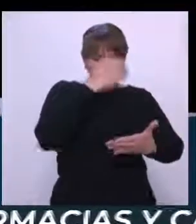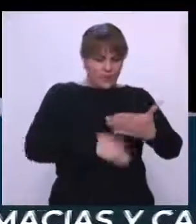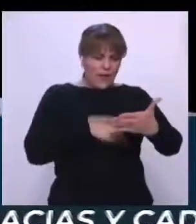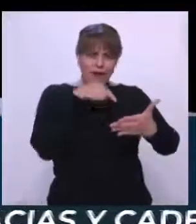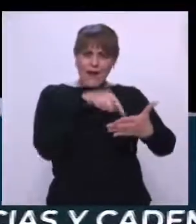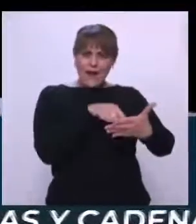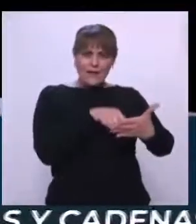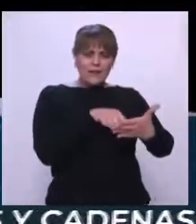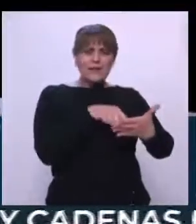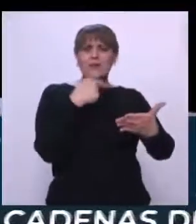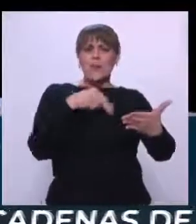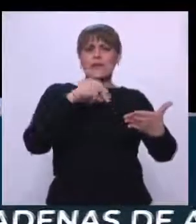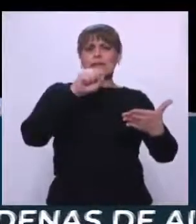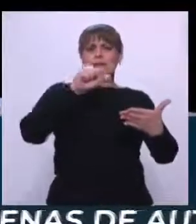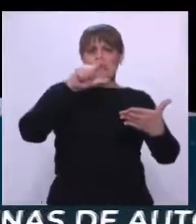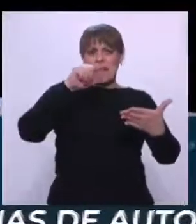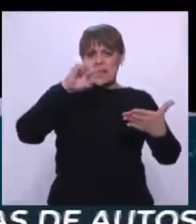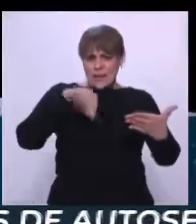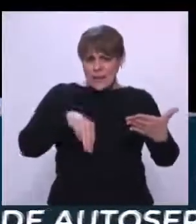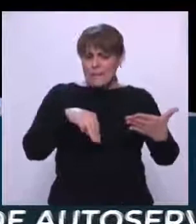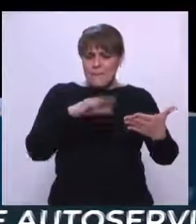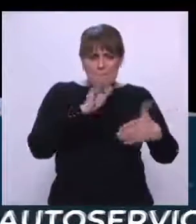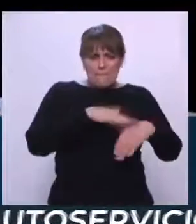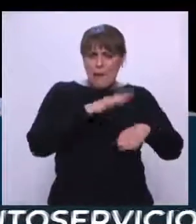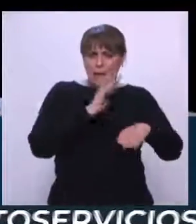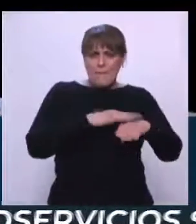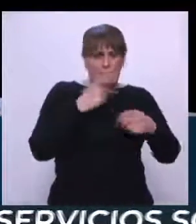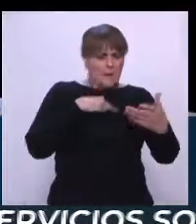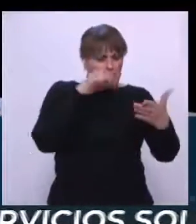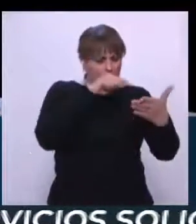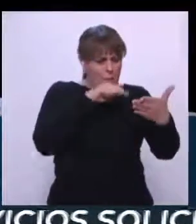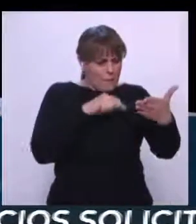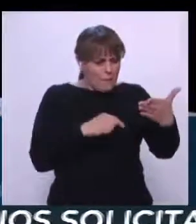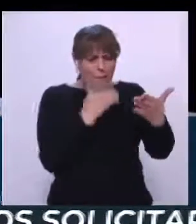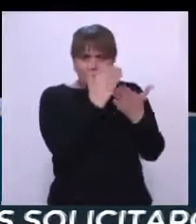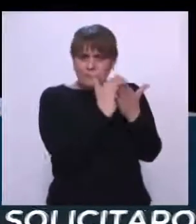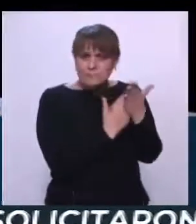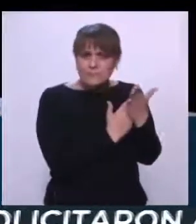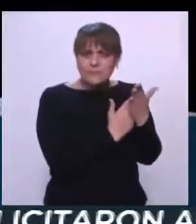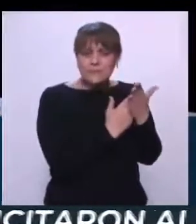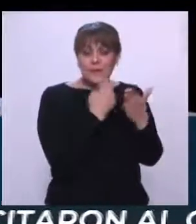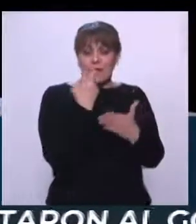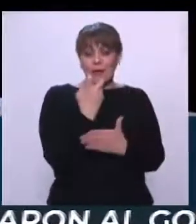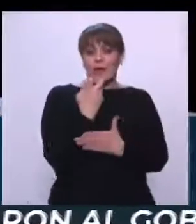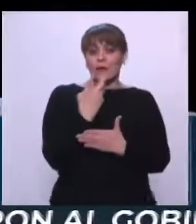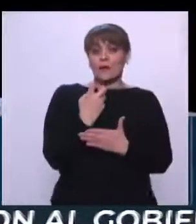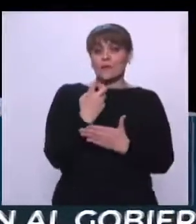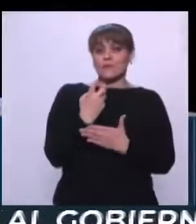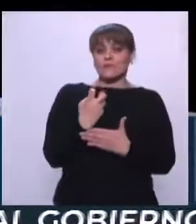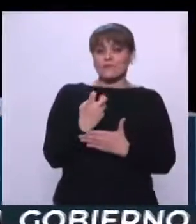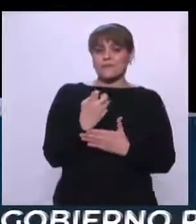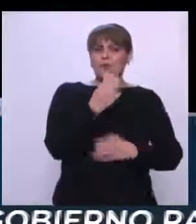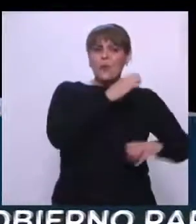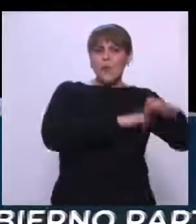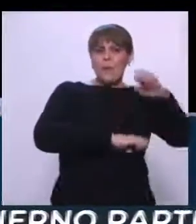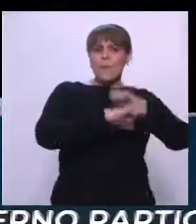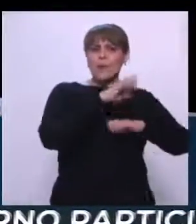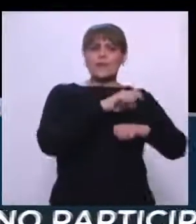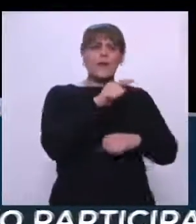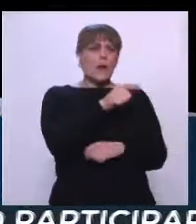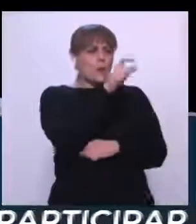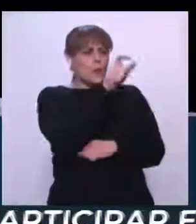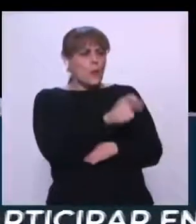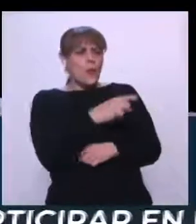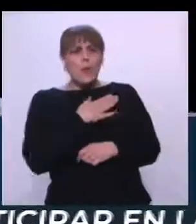apellidos como Slim y otros más. Entonces esta idea de que pues los empresarios son muy buenos